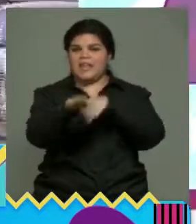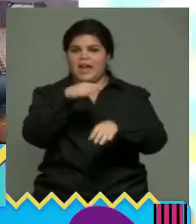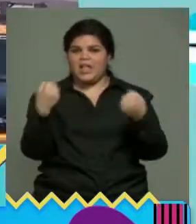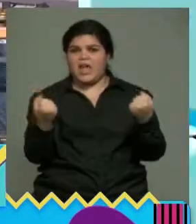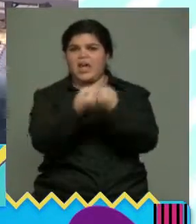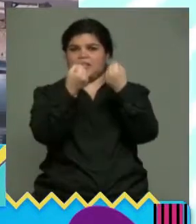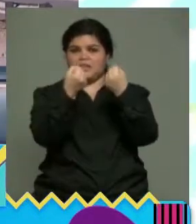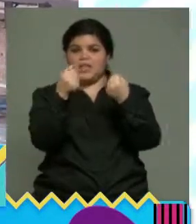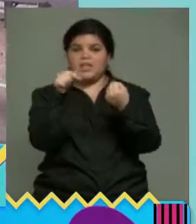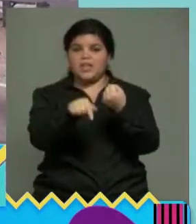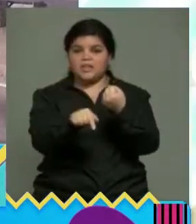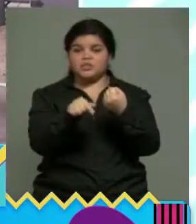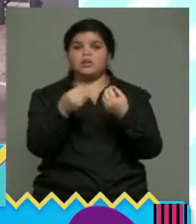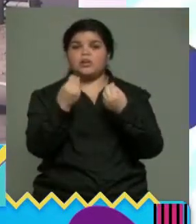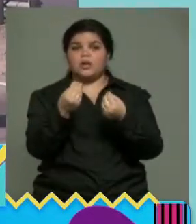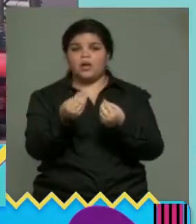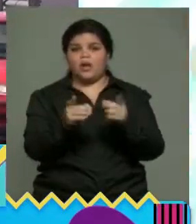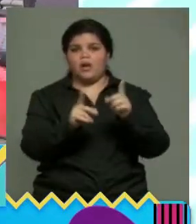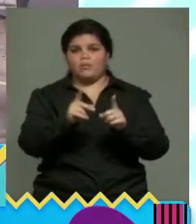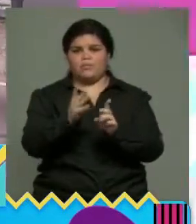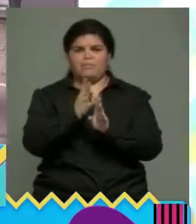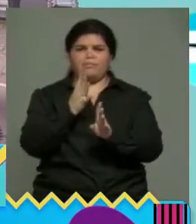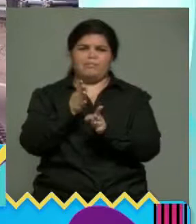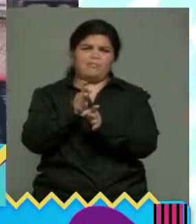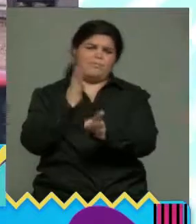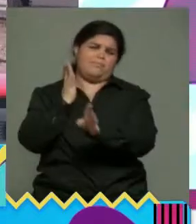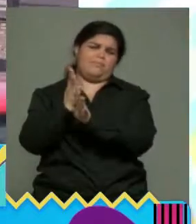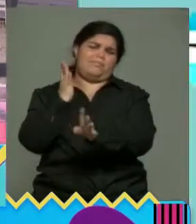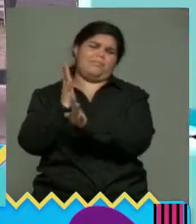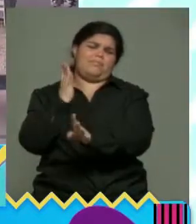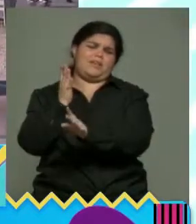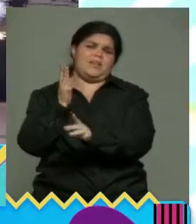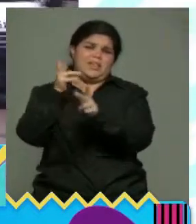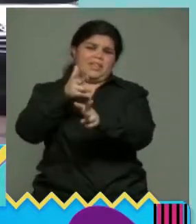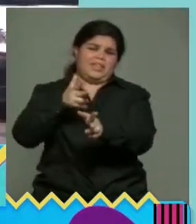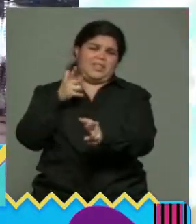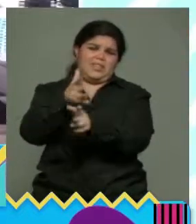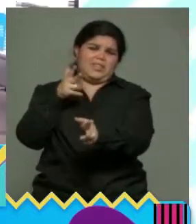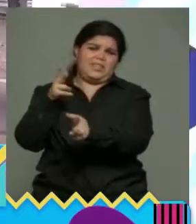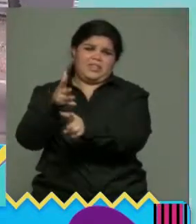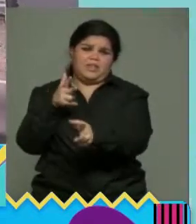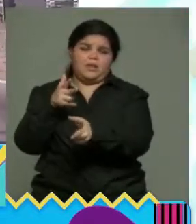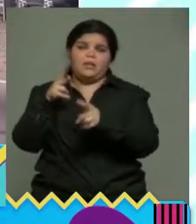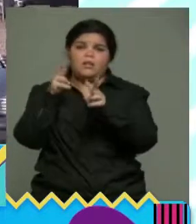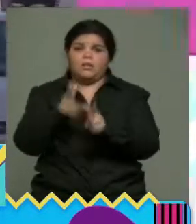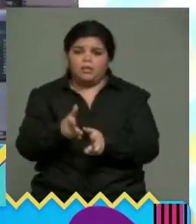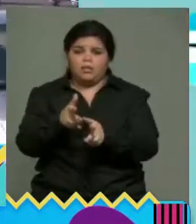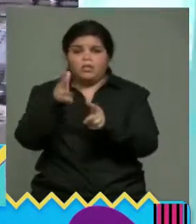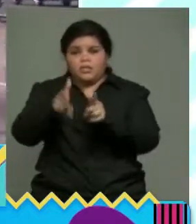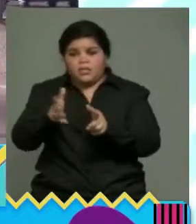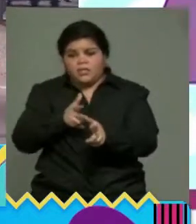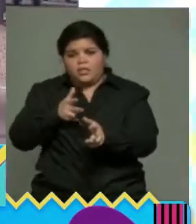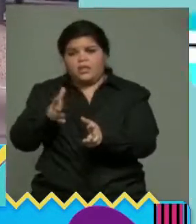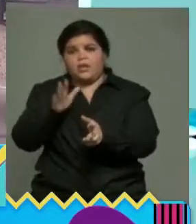eso produce algún embotellamiento en las horas pico y los vehículos no se pueden mover hasta que no llega el área pertinente